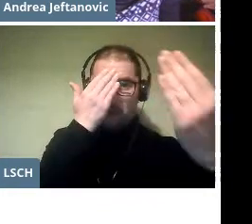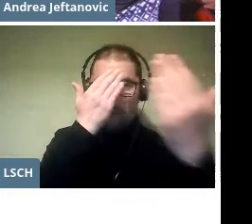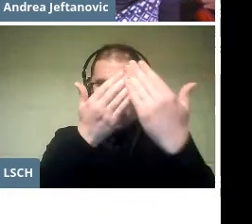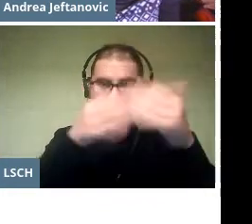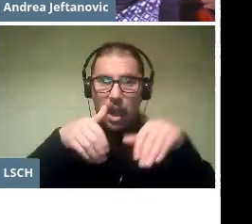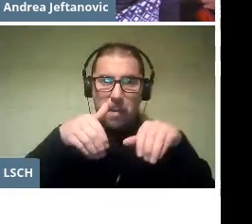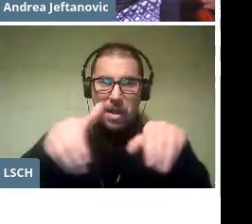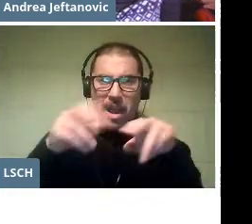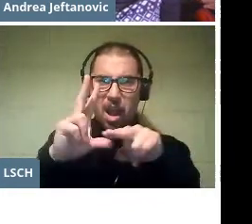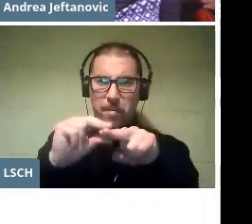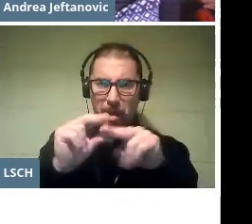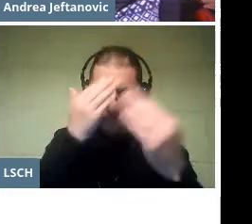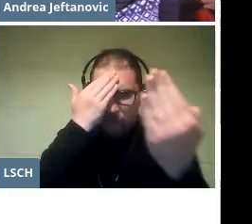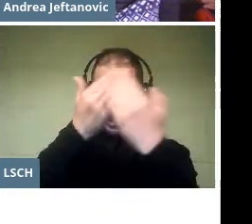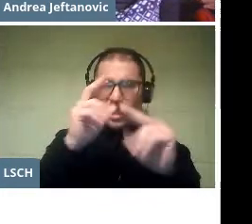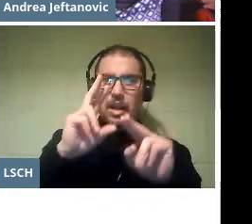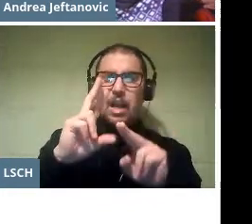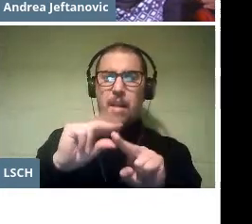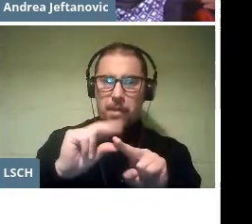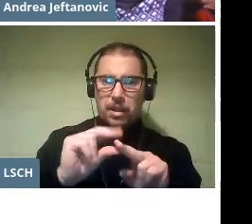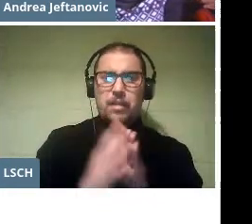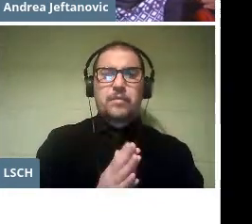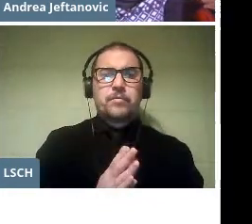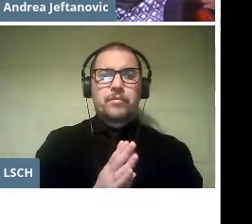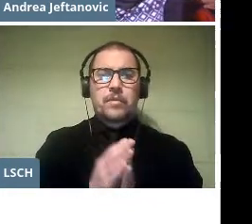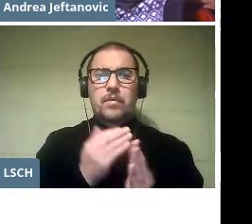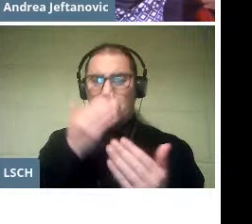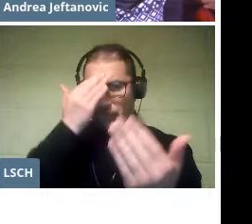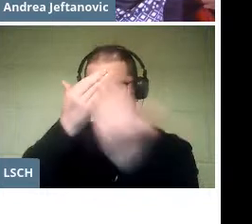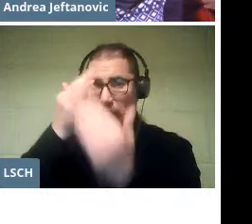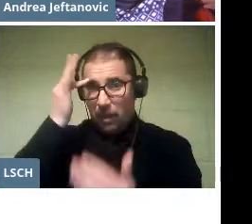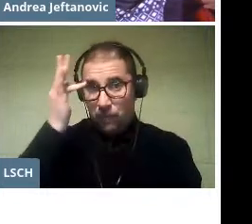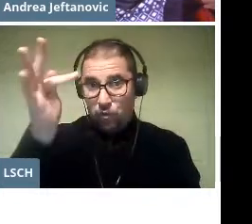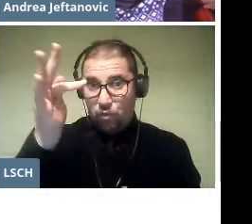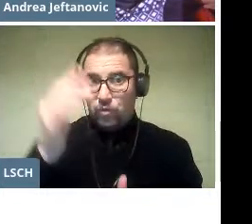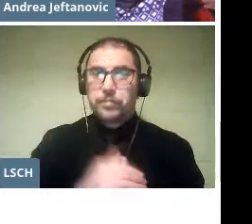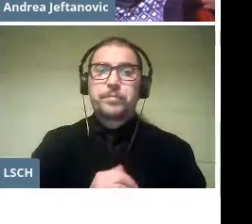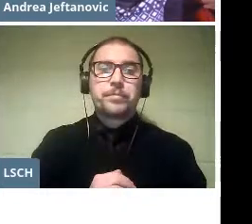del pasado y del futuro.